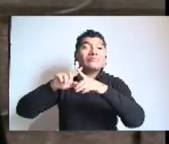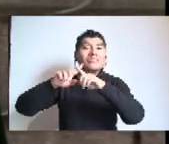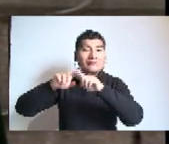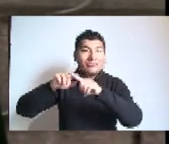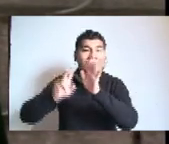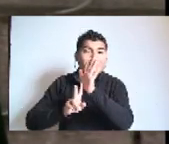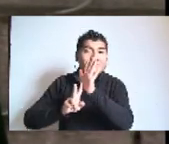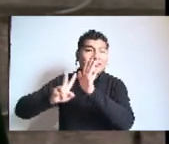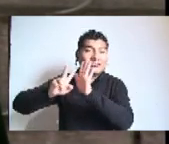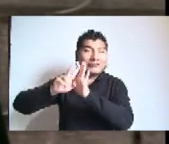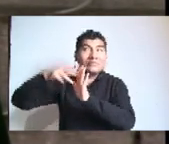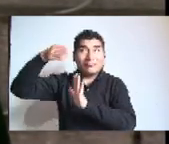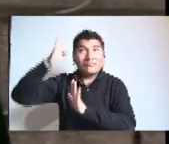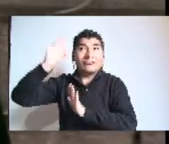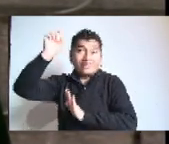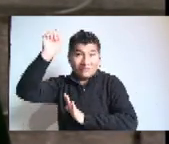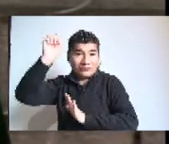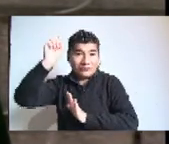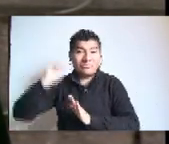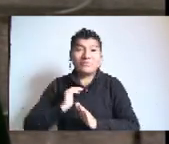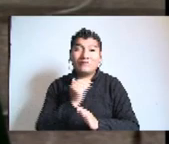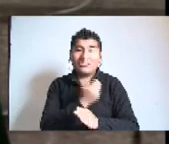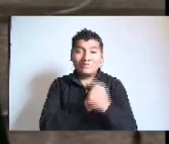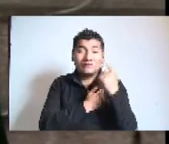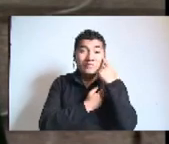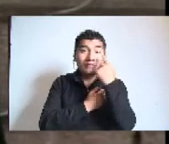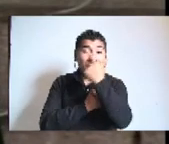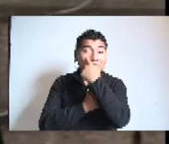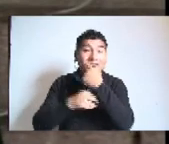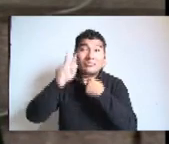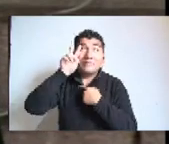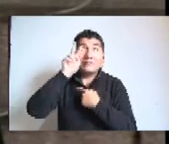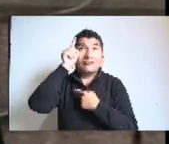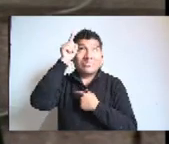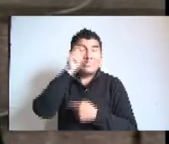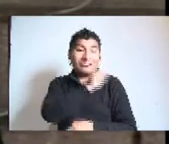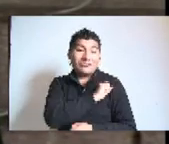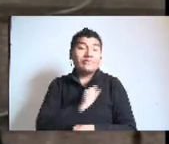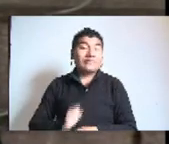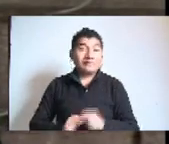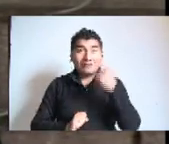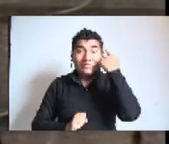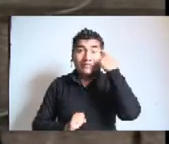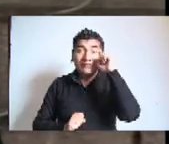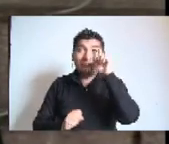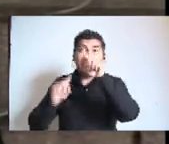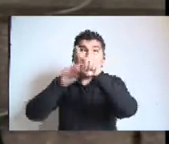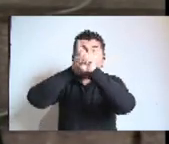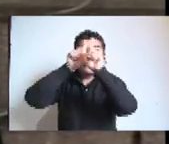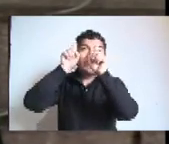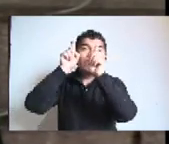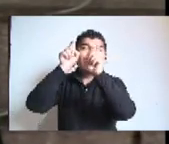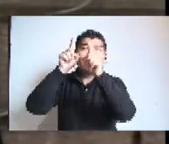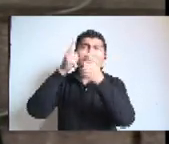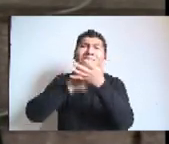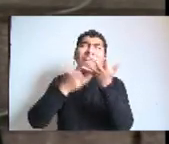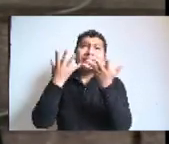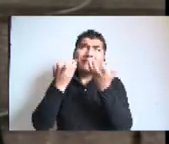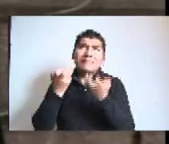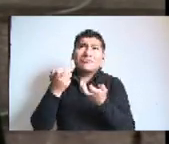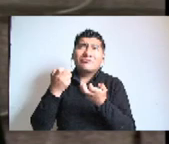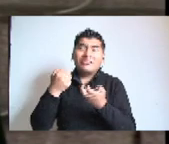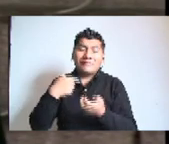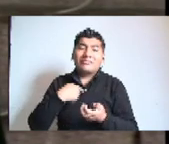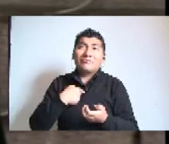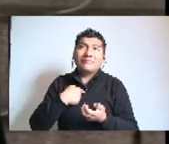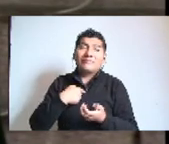Dios. Nuestros ojos miran al Señor para preguntarle, ¿qué es lo que quieres de mí y